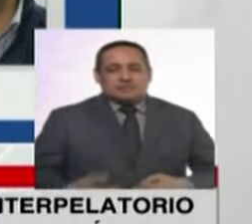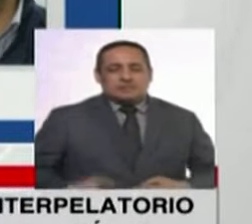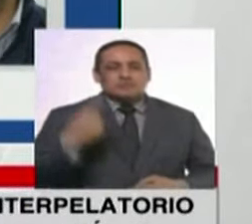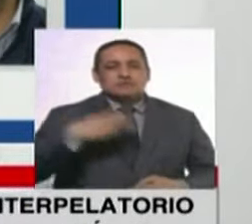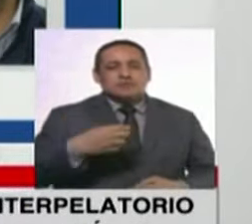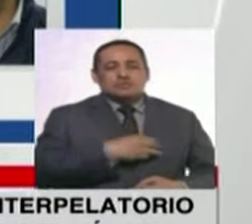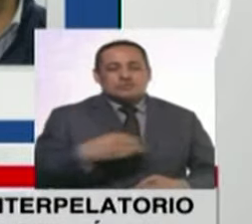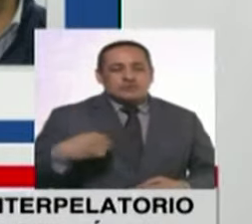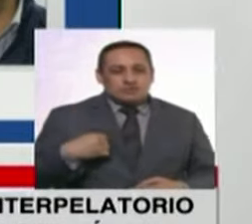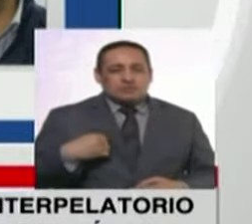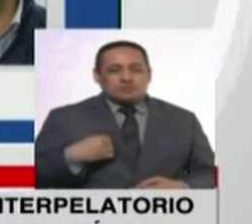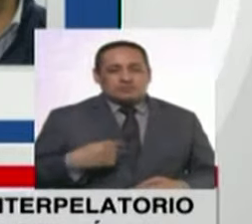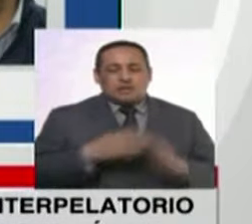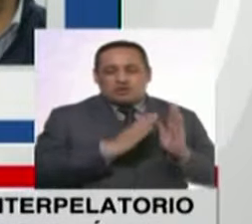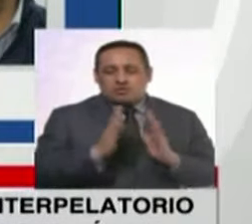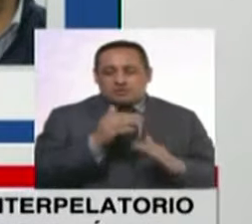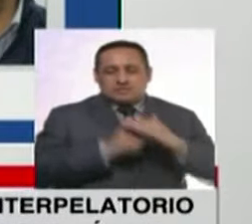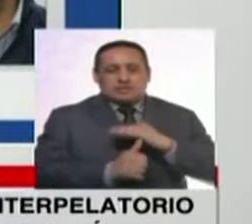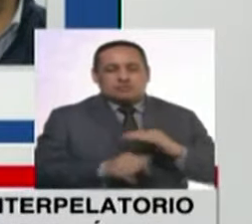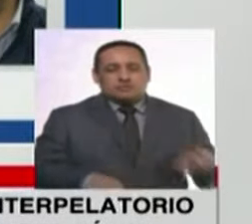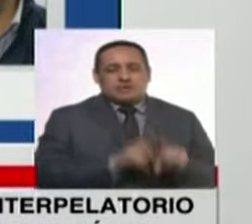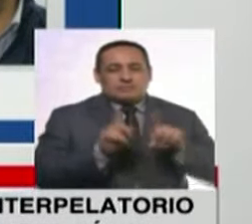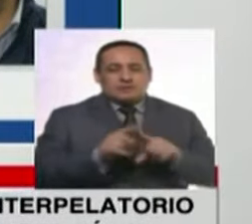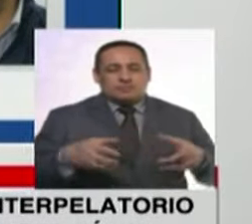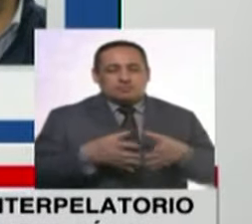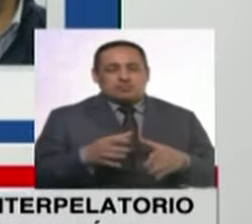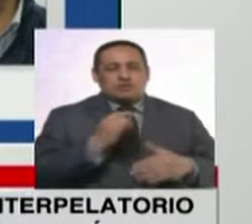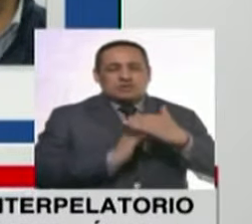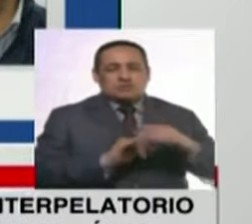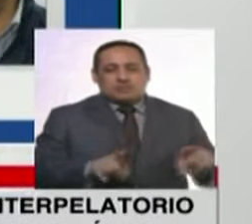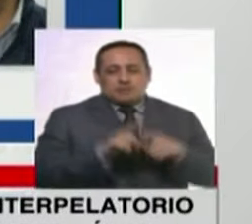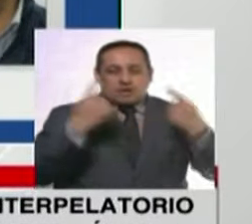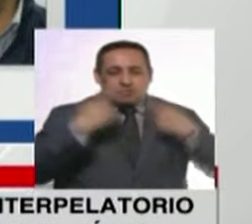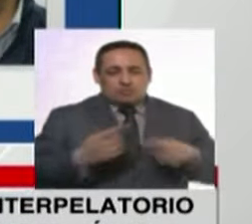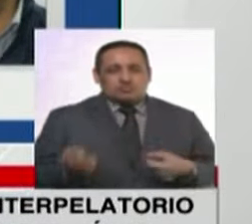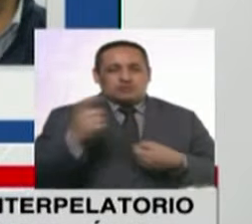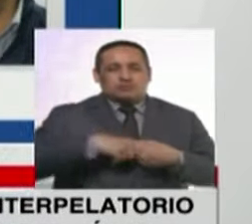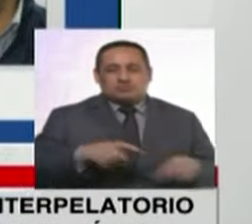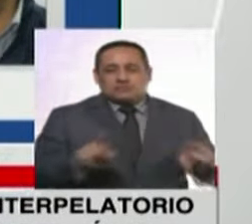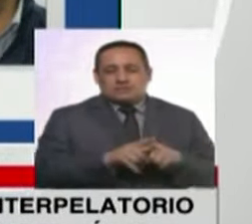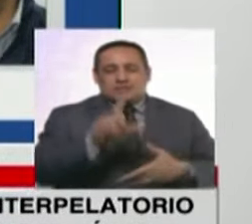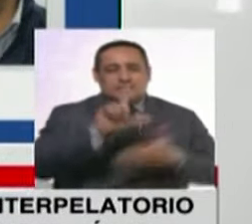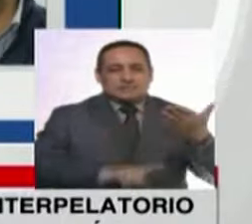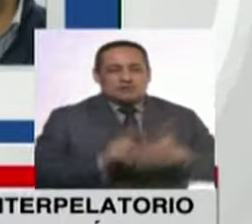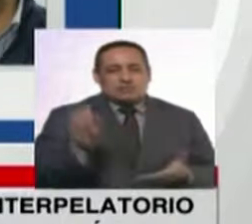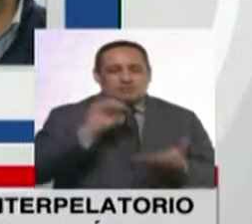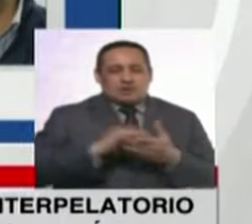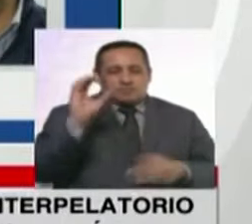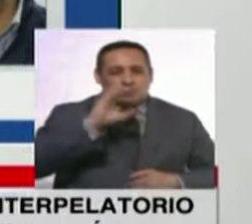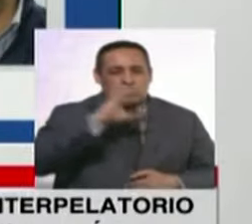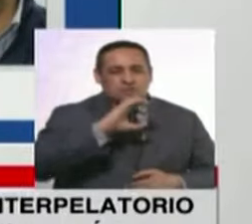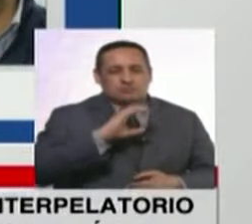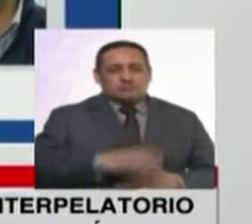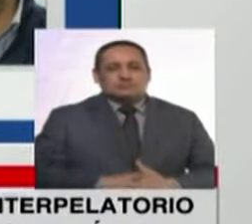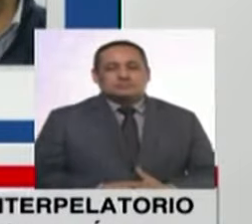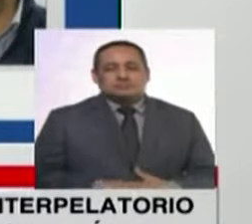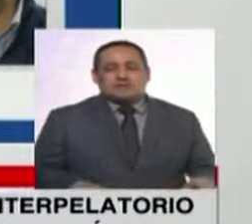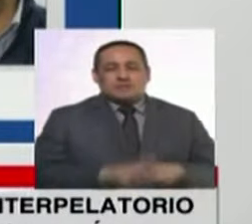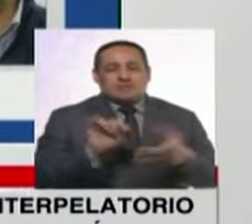ministerio Ministerio de orden interno del ministerio interior acordó su inclusión en el listado de los más buscados